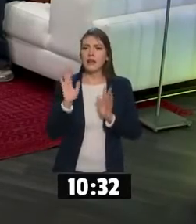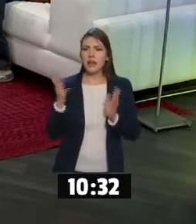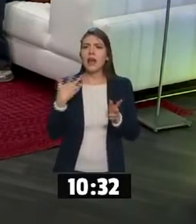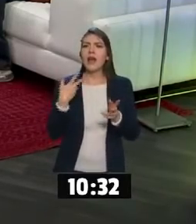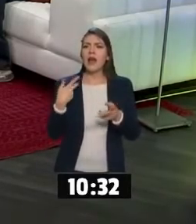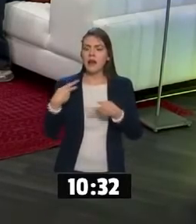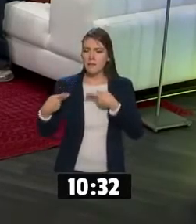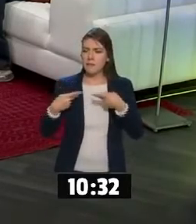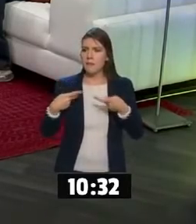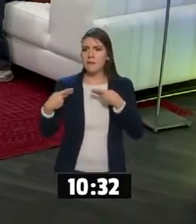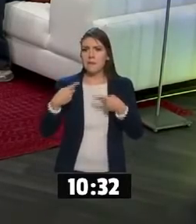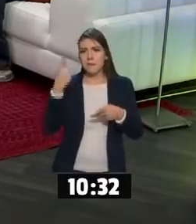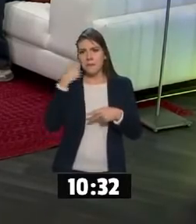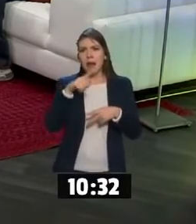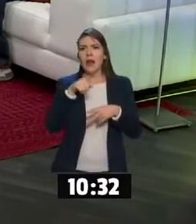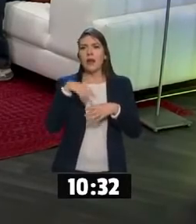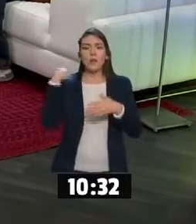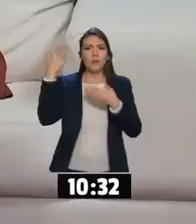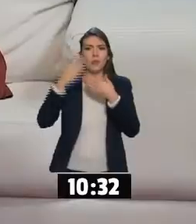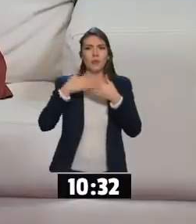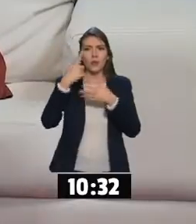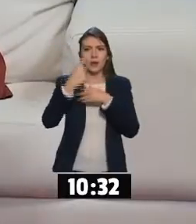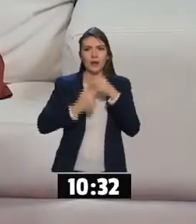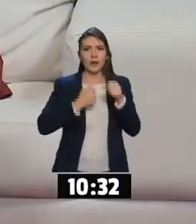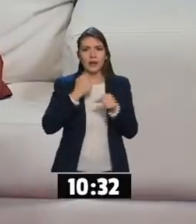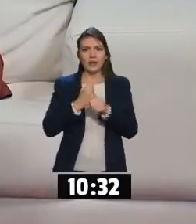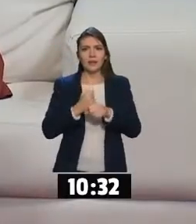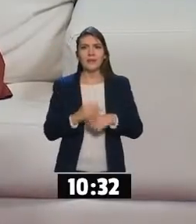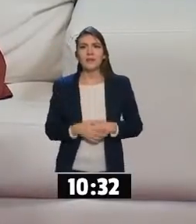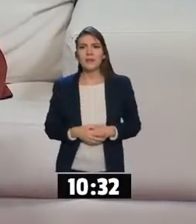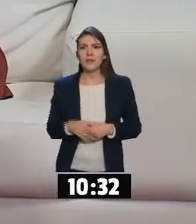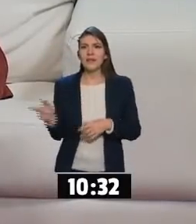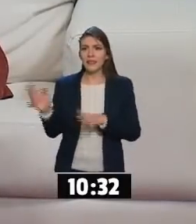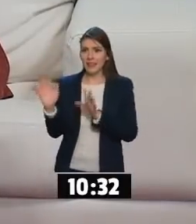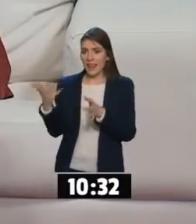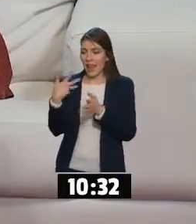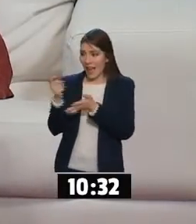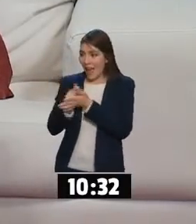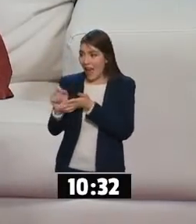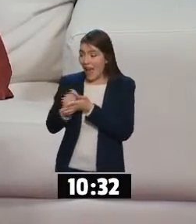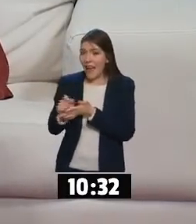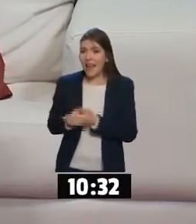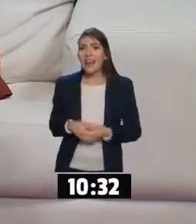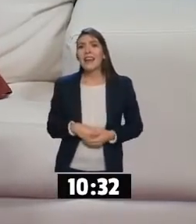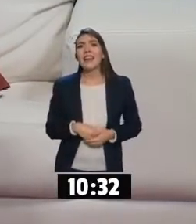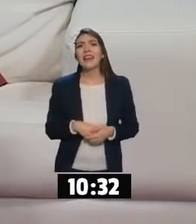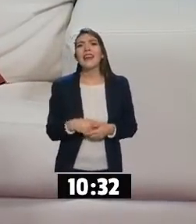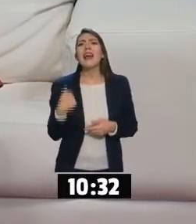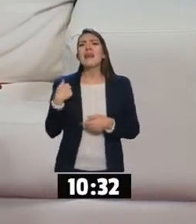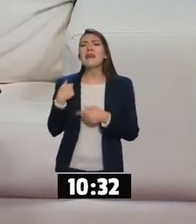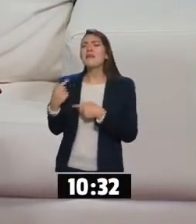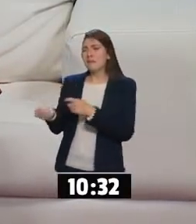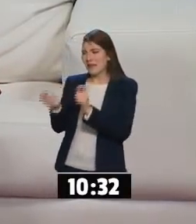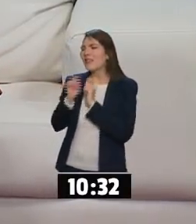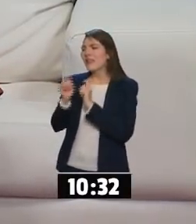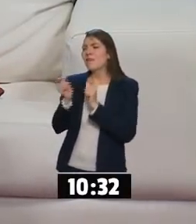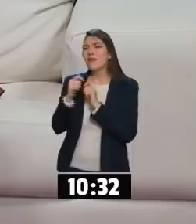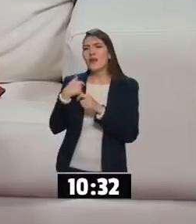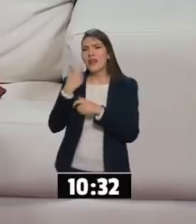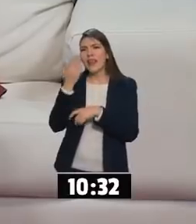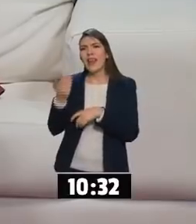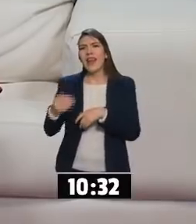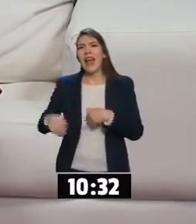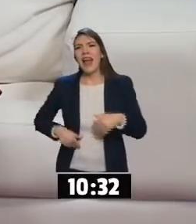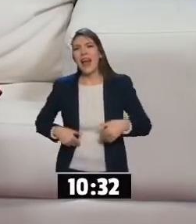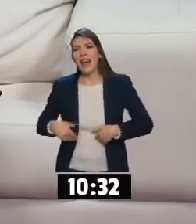del próximo año. ¿Ya tienes el guión y todo? Y jefa, yo escribí... Deme un papel aunque no, espérese, un día antes lo va a hacer. Aunque me maten rápido. Sí, lo voy a escribir un día